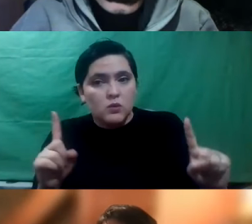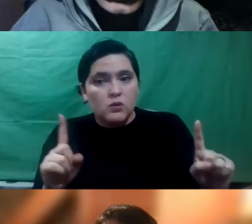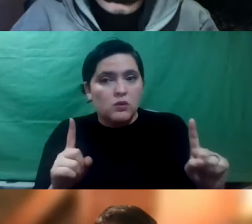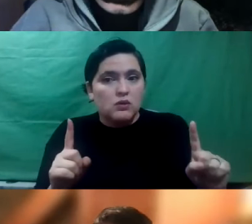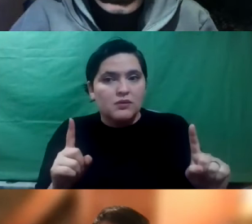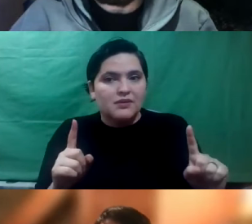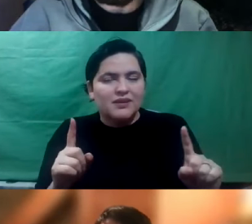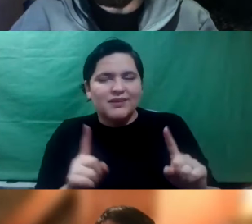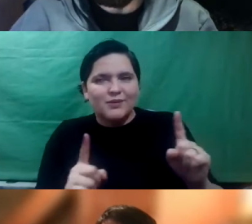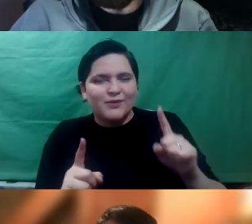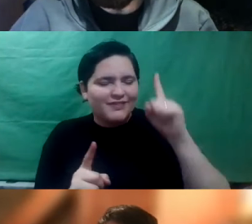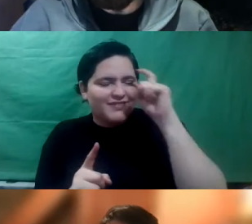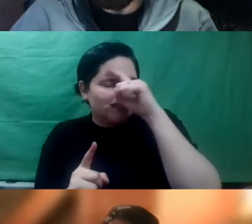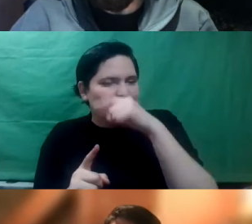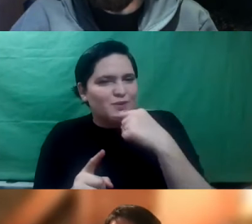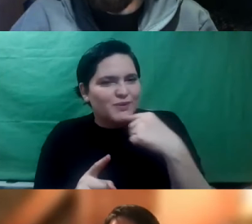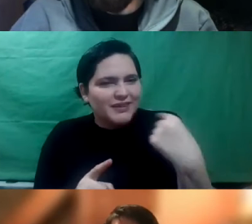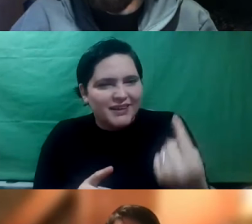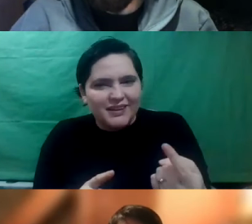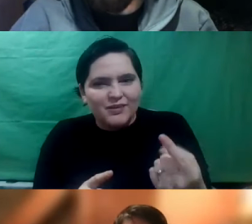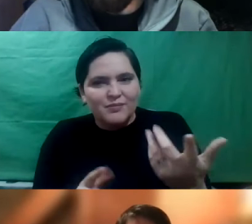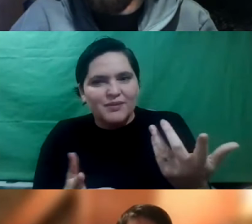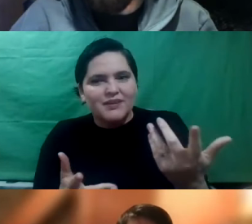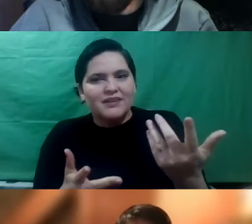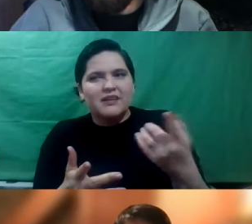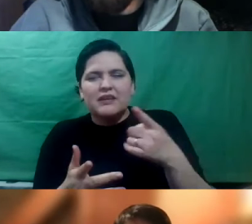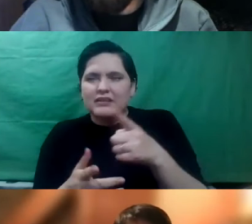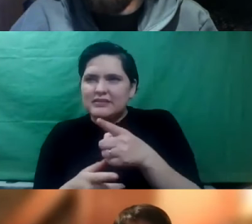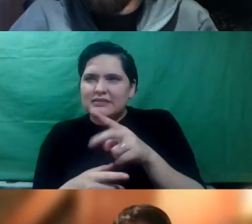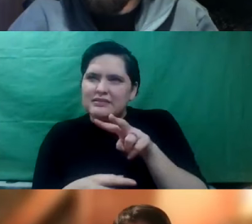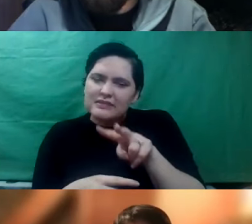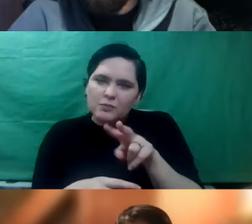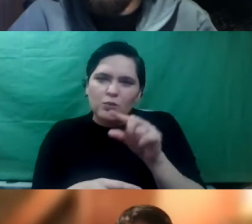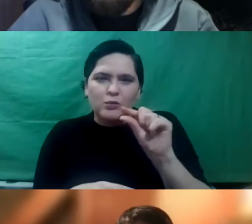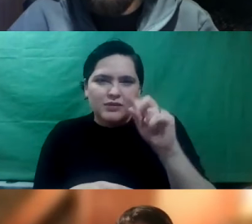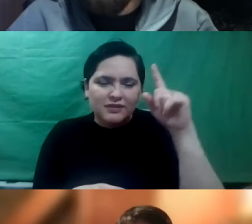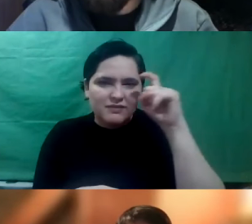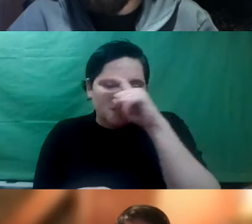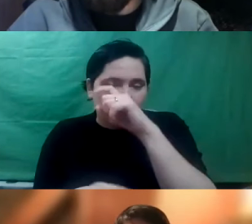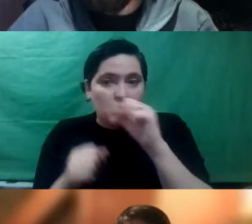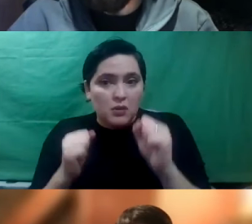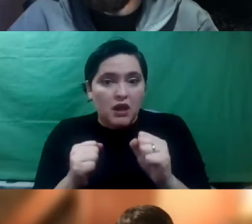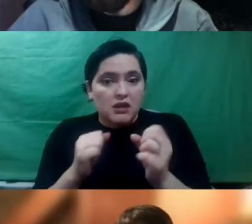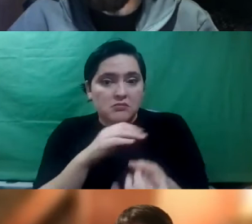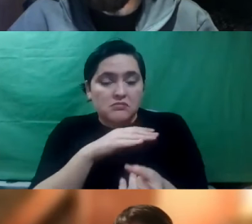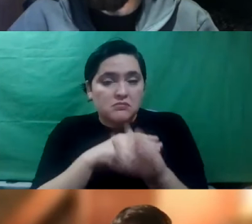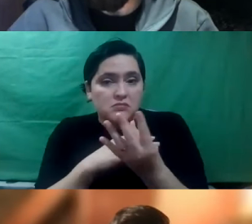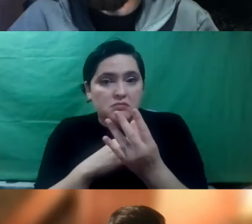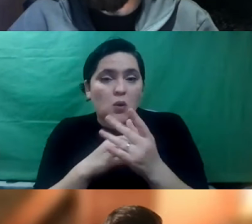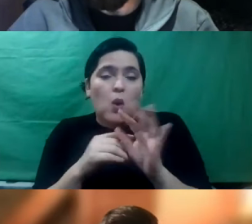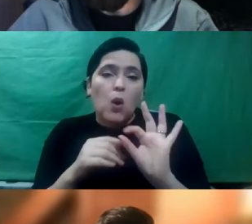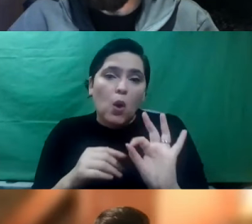difícil preguntar cuando está el nivel de complejidad. Sin embargo, pueden dejarlas por el chat o levantar la mano. Así